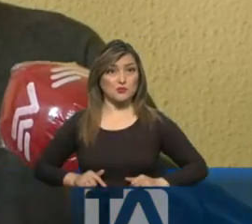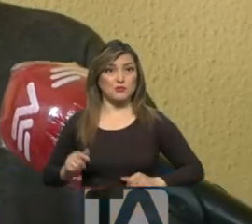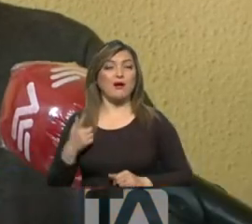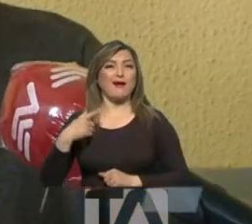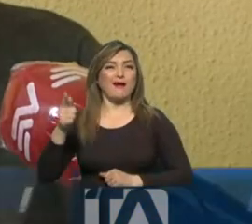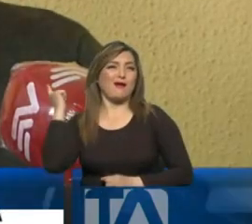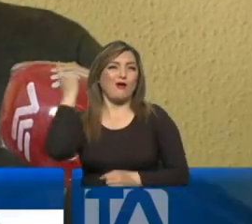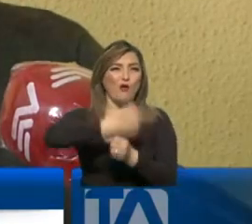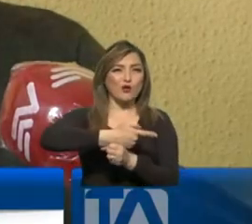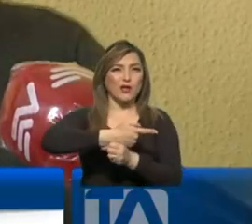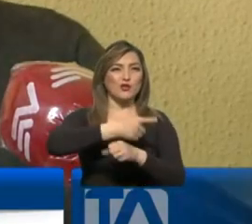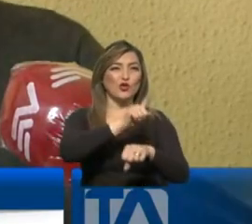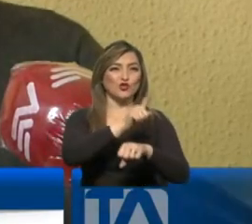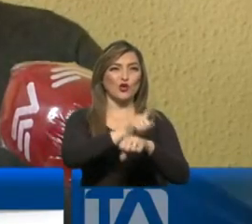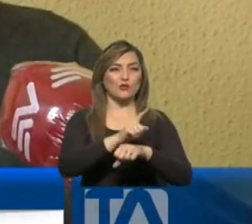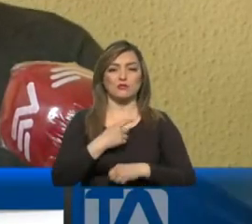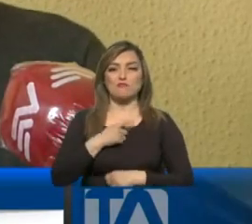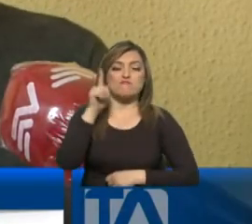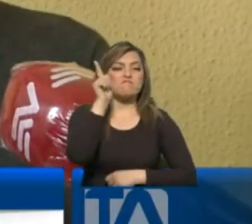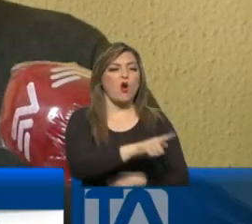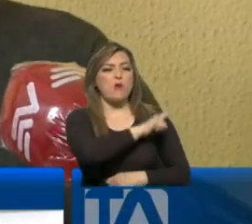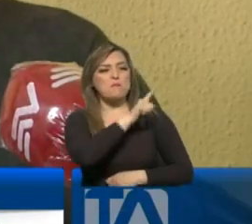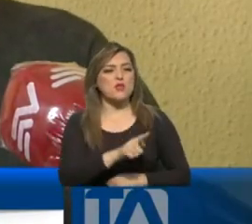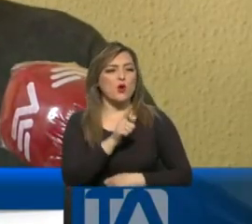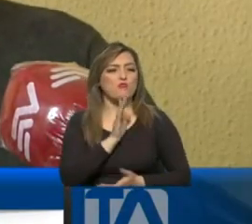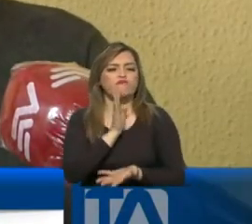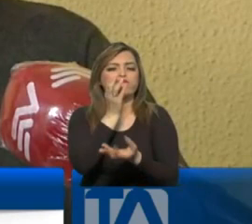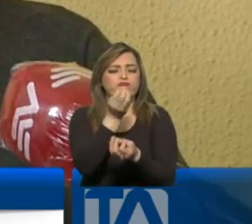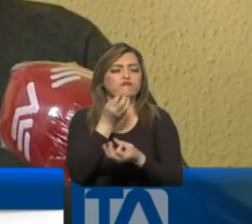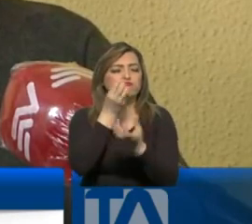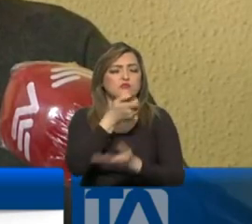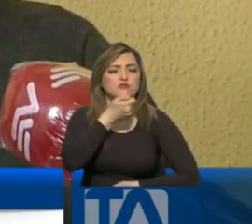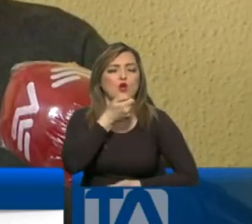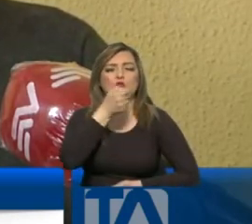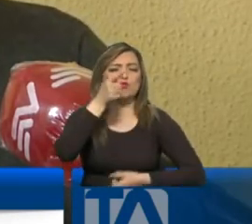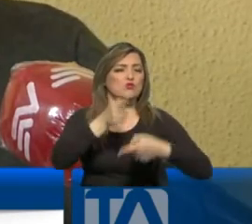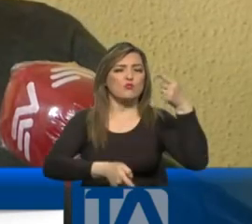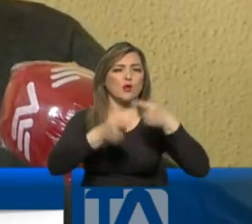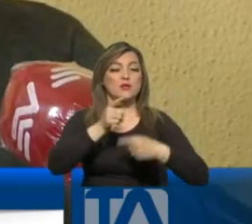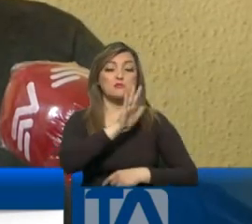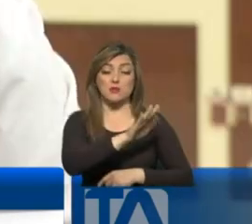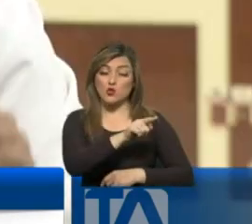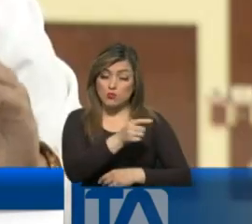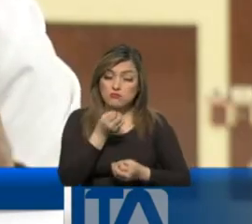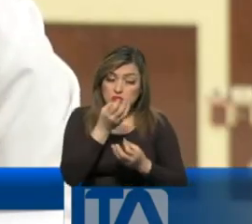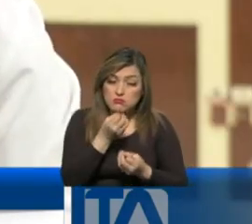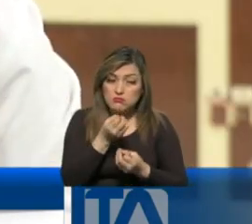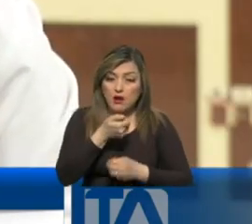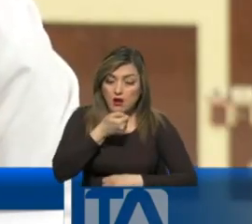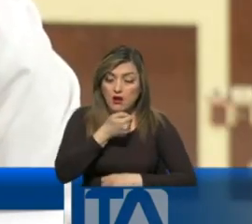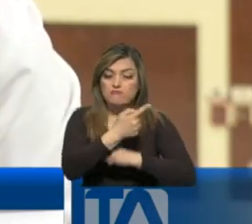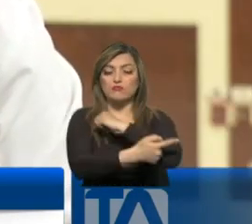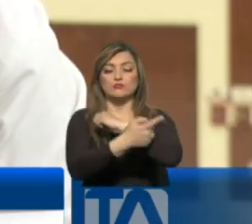salud. Estamos prohibidos de hacer declaraciones bajo amenaza de sanción. Lo que sí